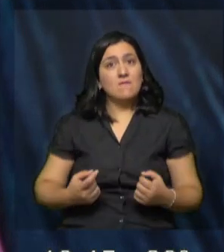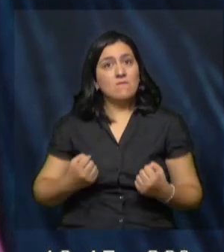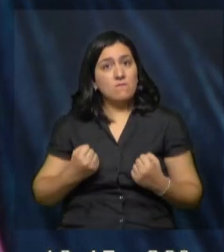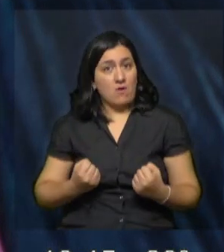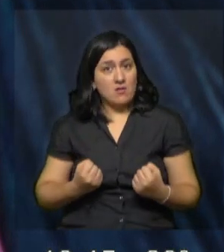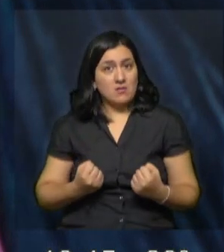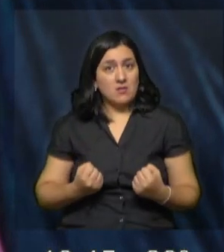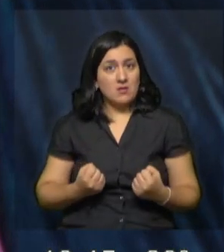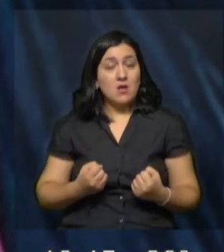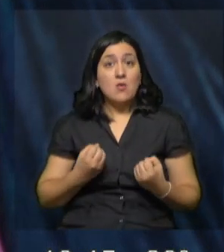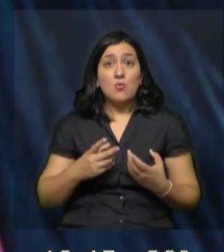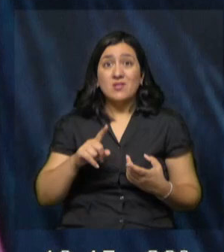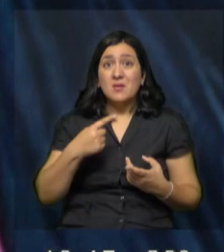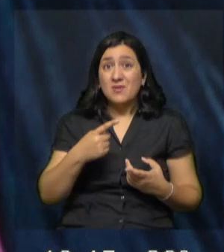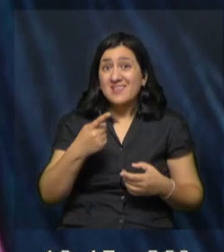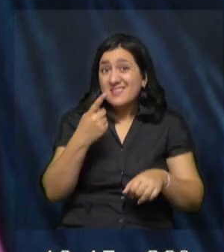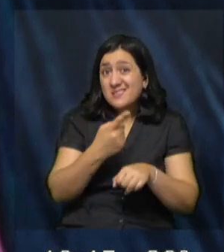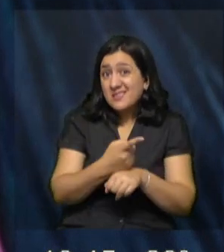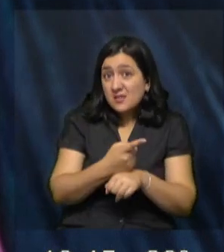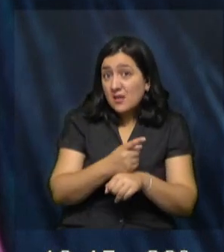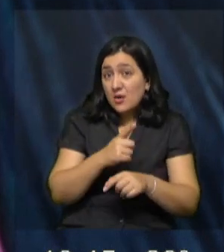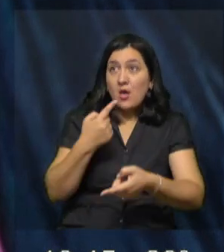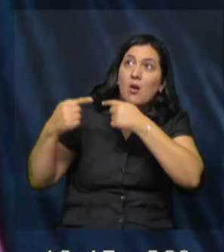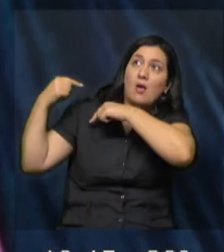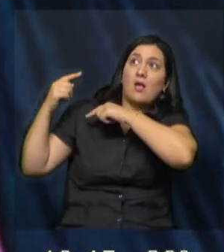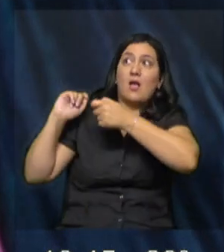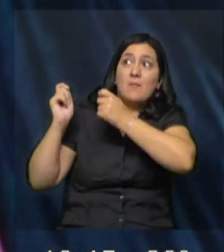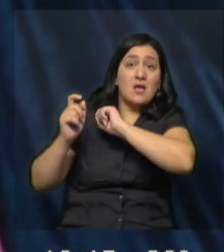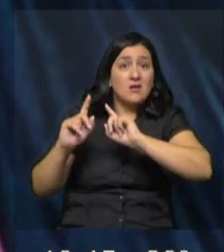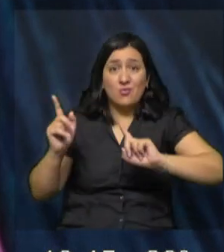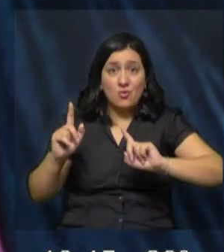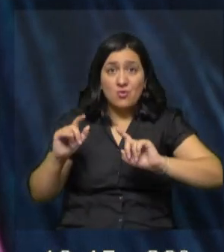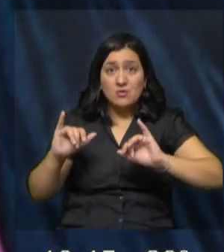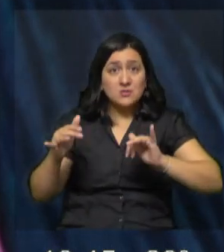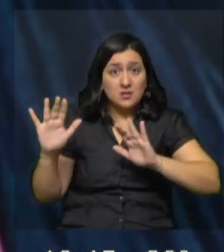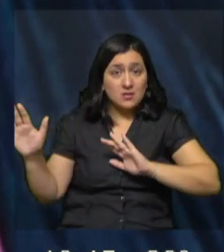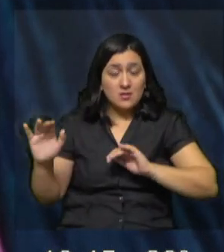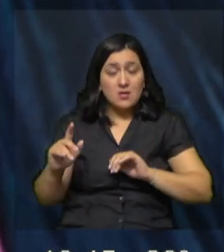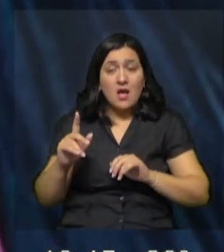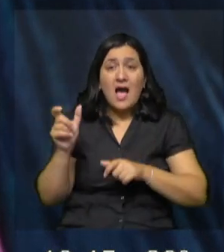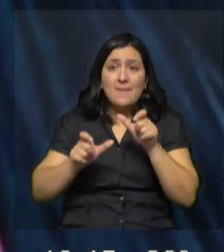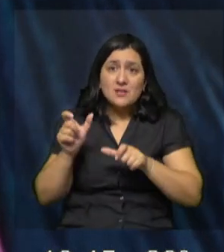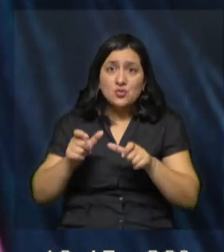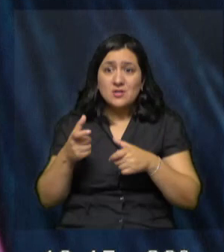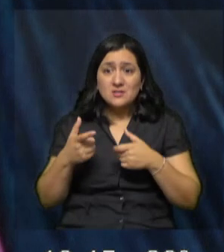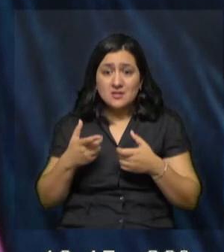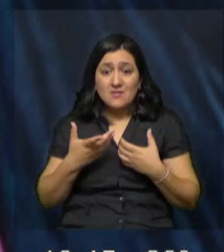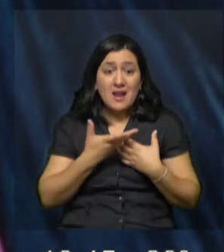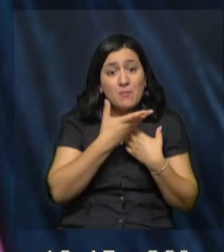tomás, repercuten siempre tus decisiones porque para un lado o para otro van a hablar de vos, van a dudar de tu